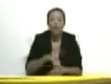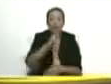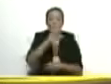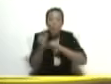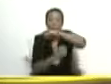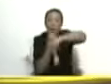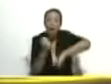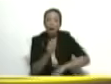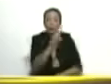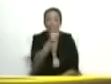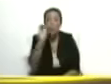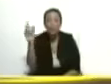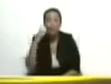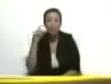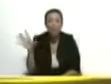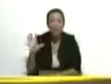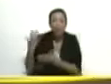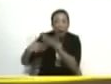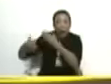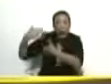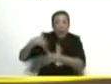movimiento.